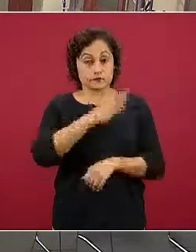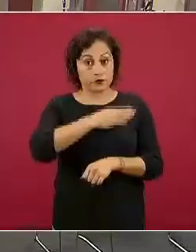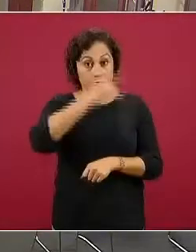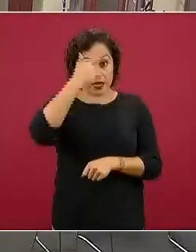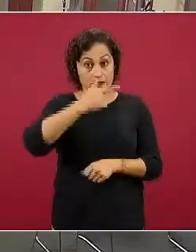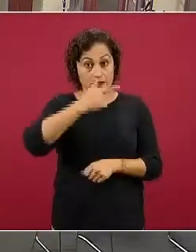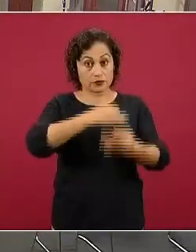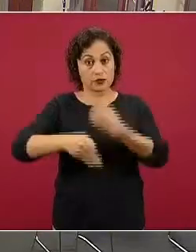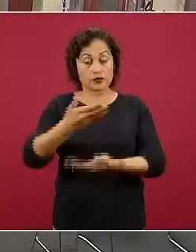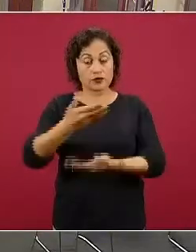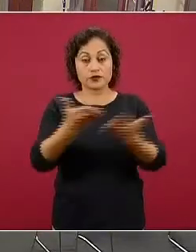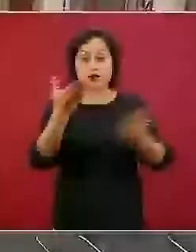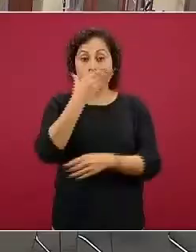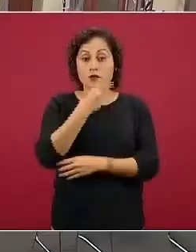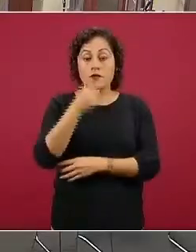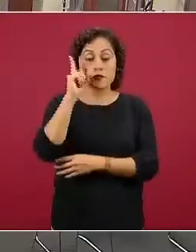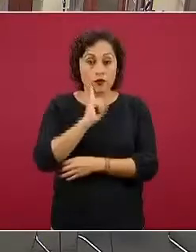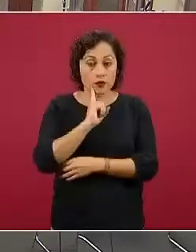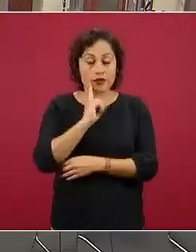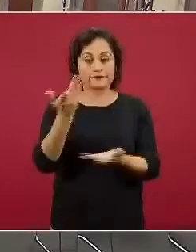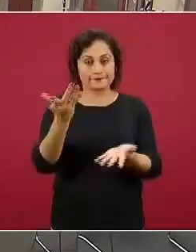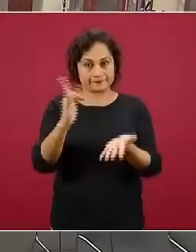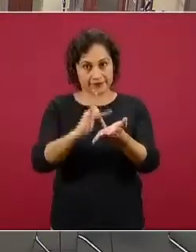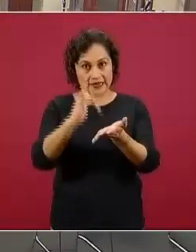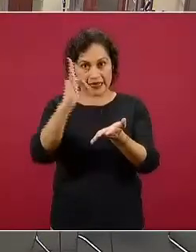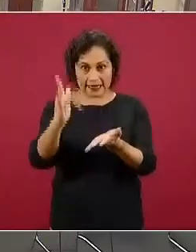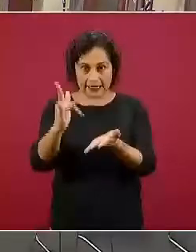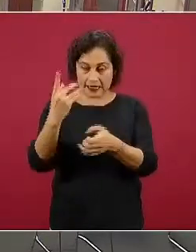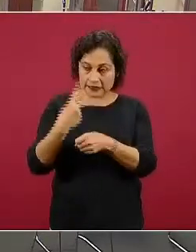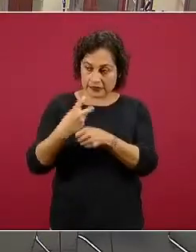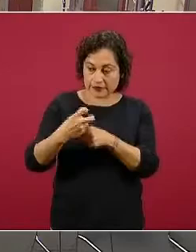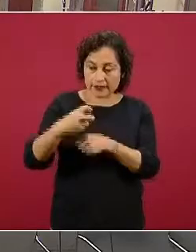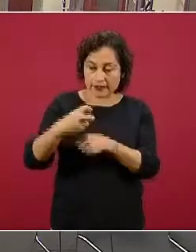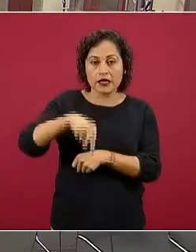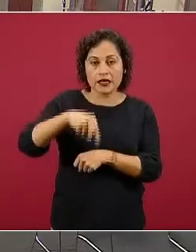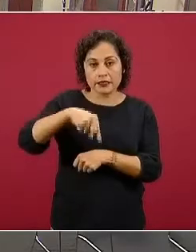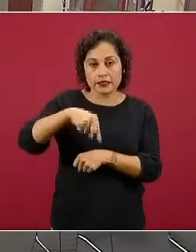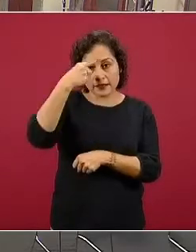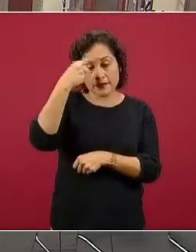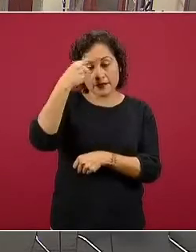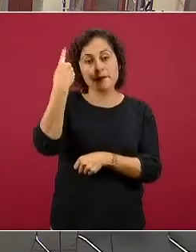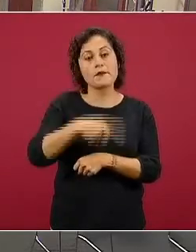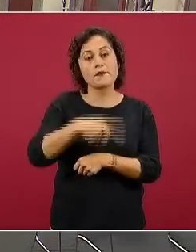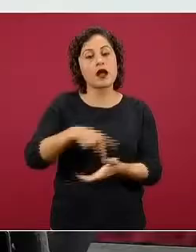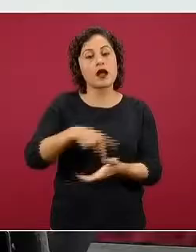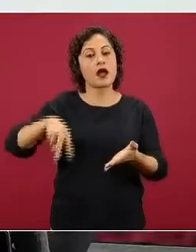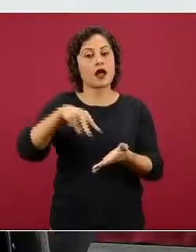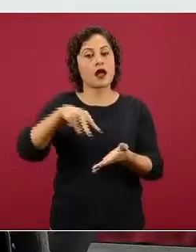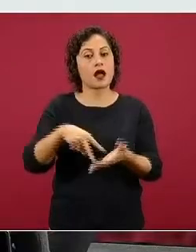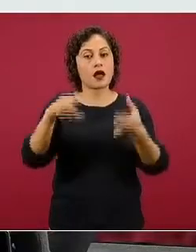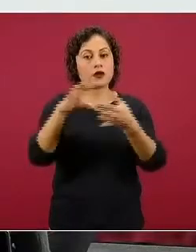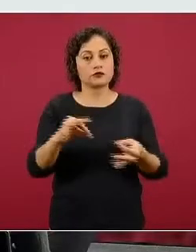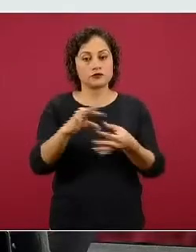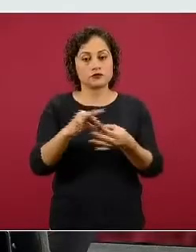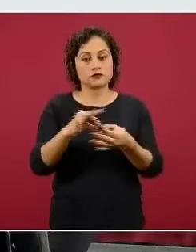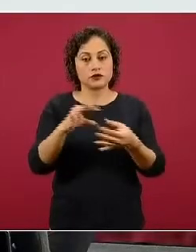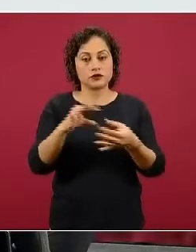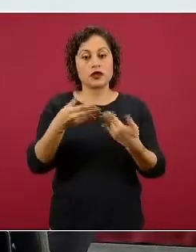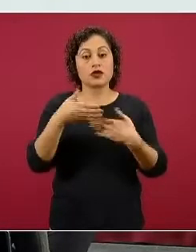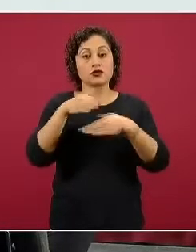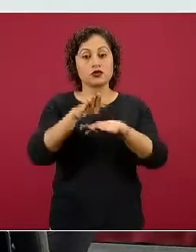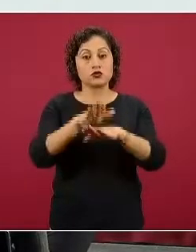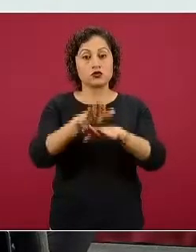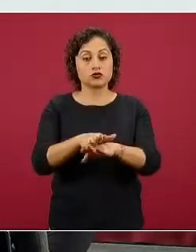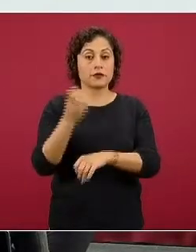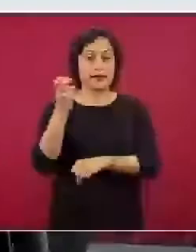noches a todas y todos nuevamente. Muchas gracias por la oportunidad de estar el día de hoy informándoles de una